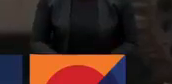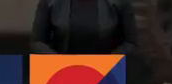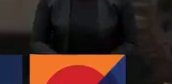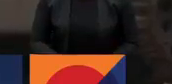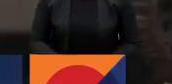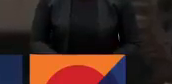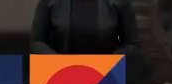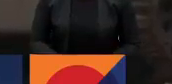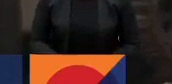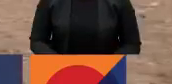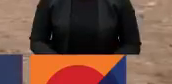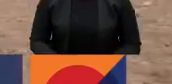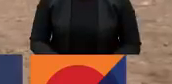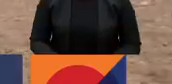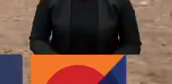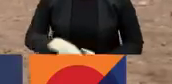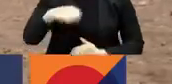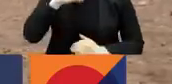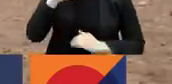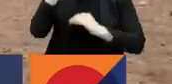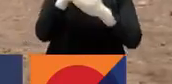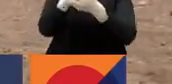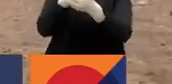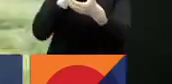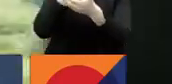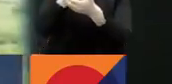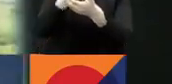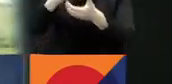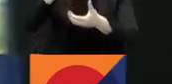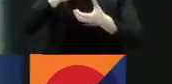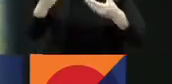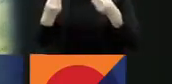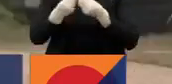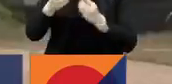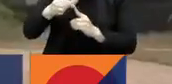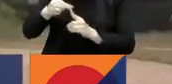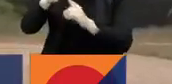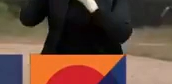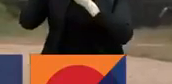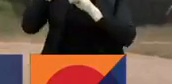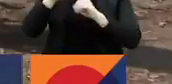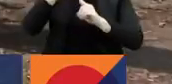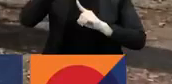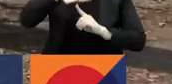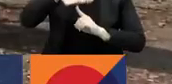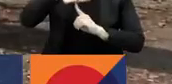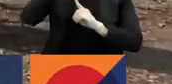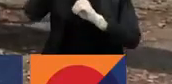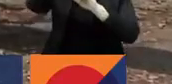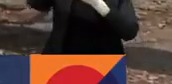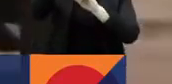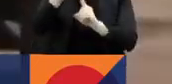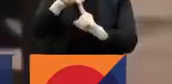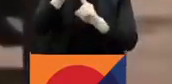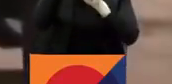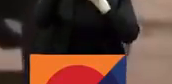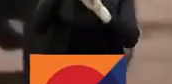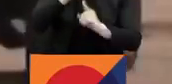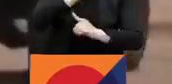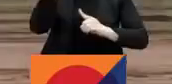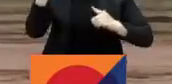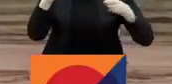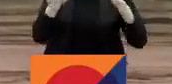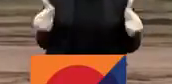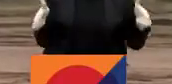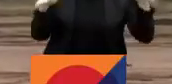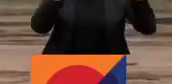El cantón cuenta con piezas de artillería, escuadrones especiales, helicópteros Black Hawk, sistemas antitanques, vehículos